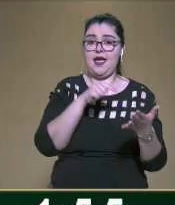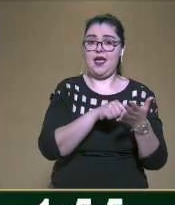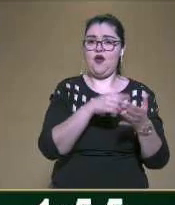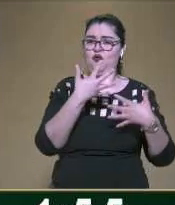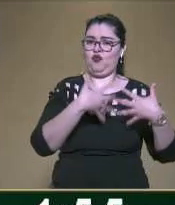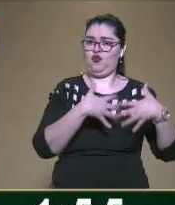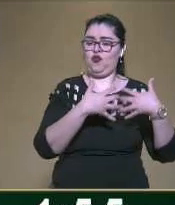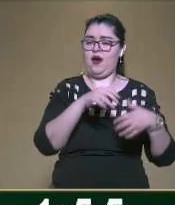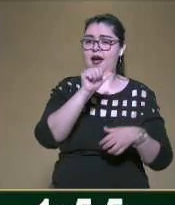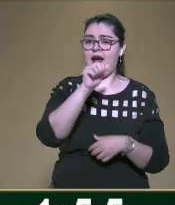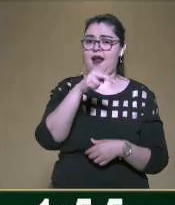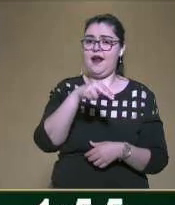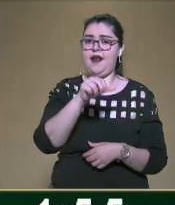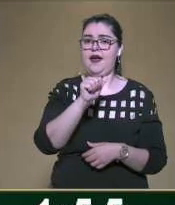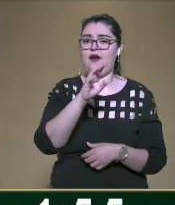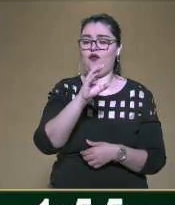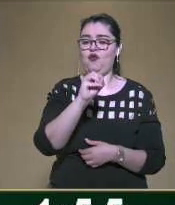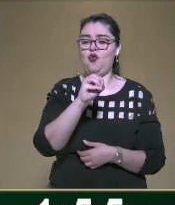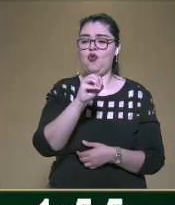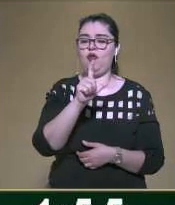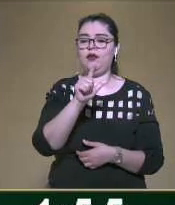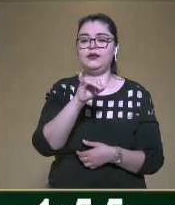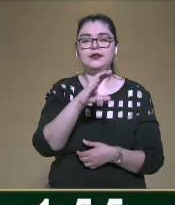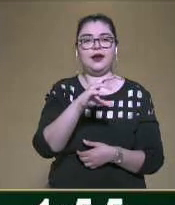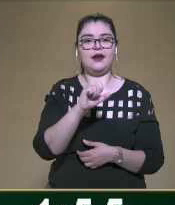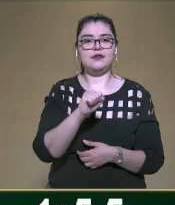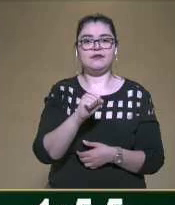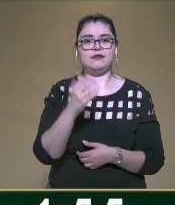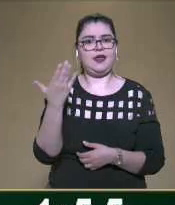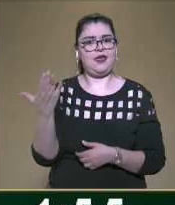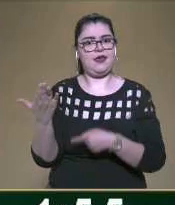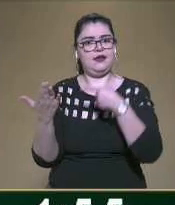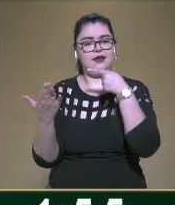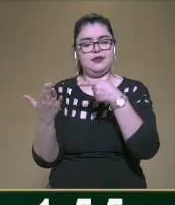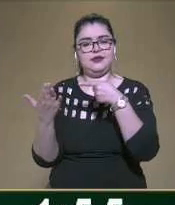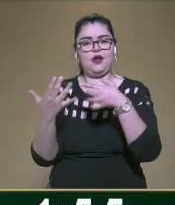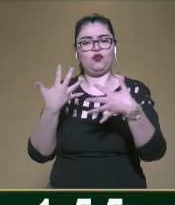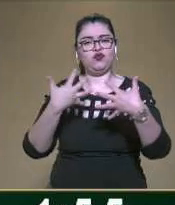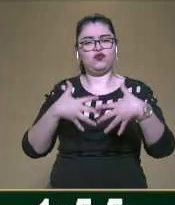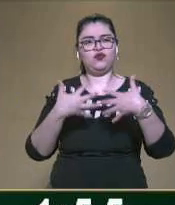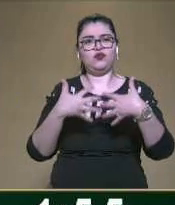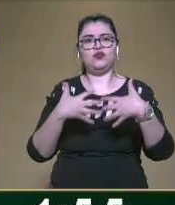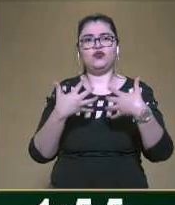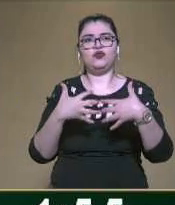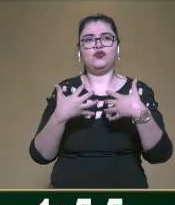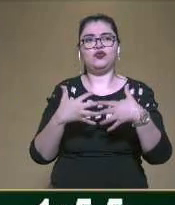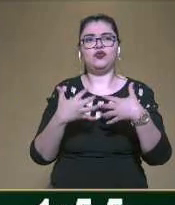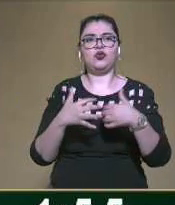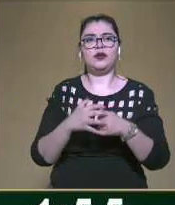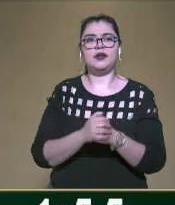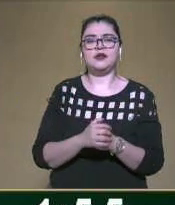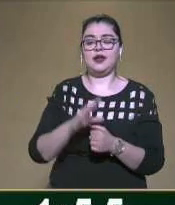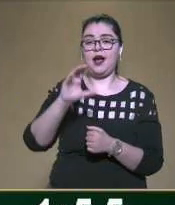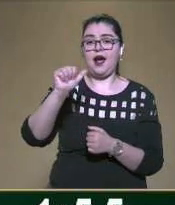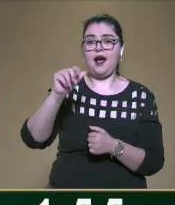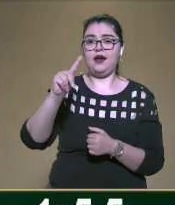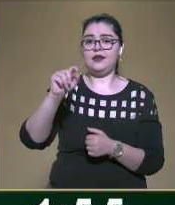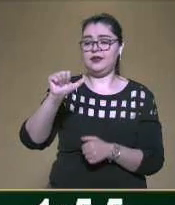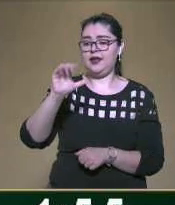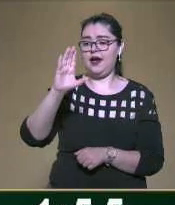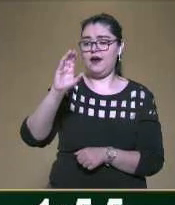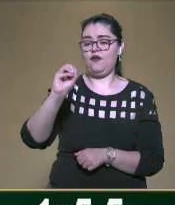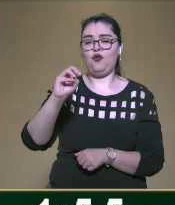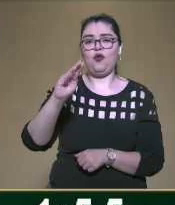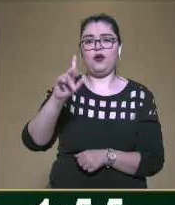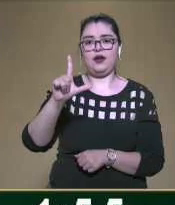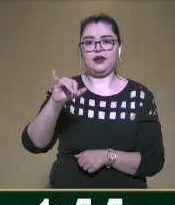catabólicas. Aquí están los conceptos básicos. Por último, los heterótrofos necesitan energía química, como el sol,